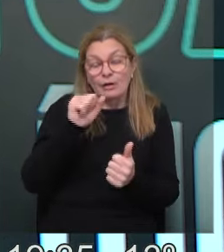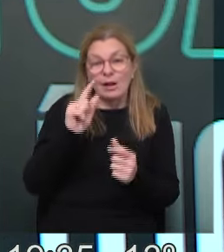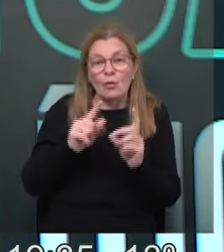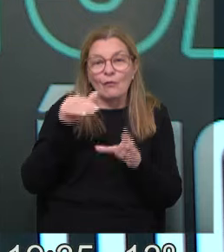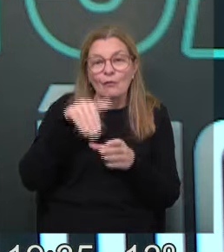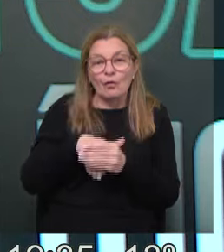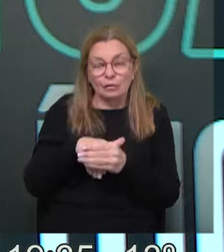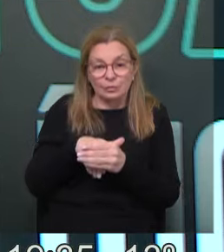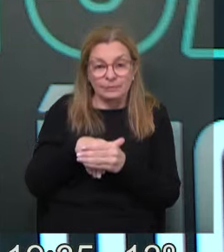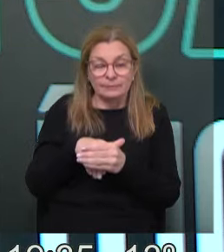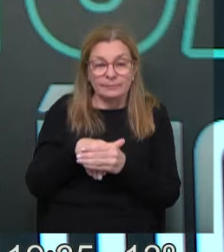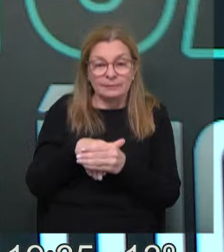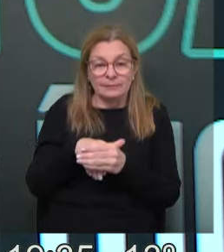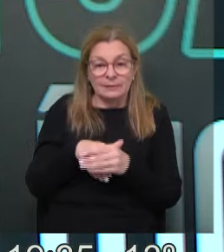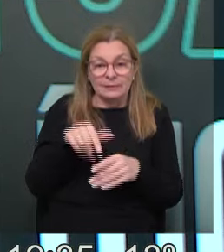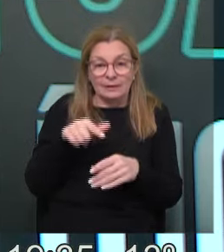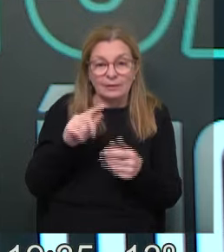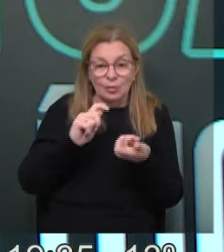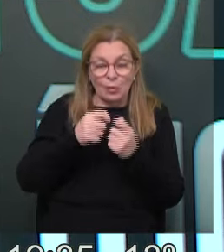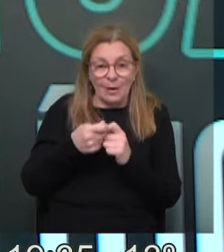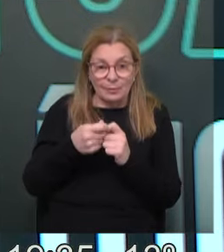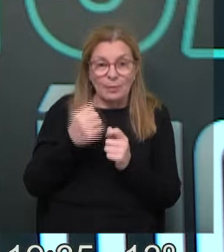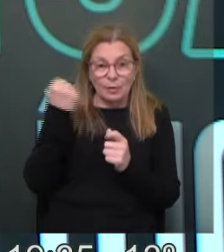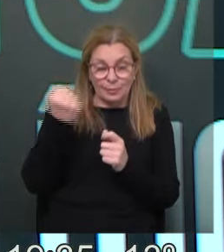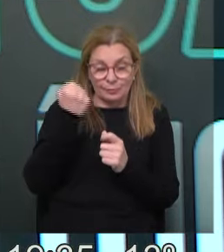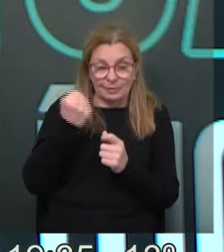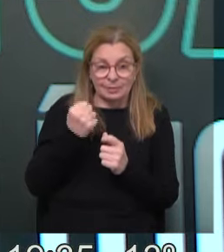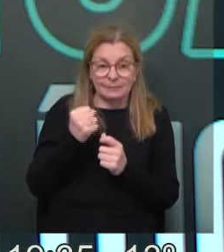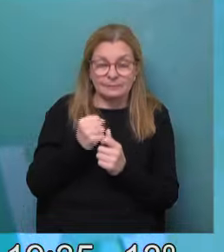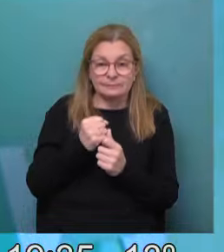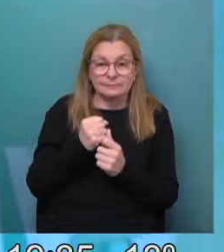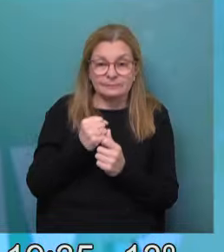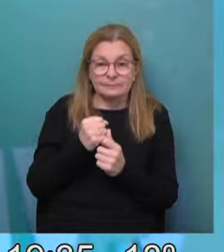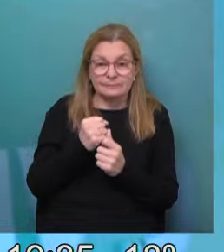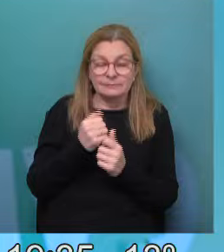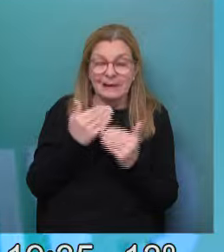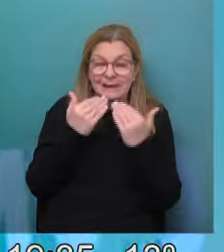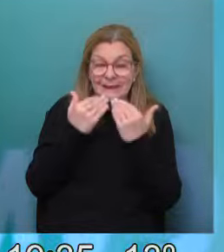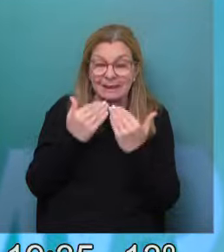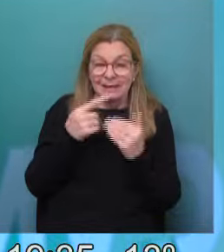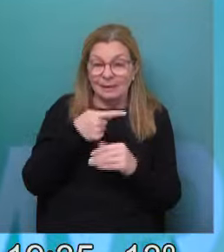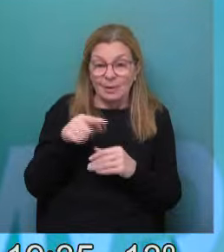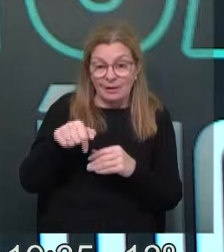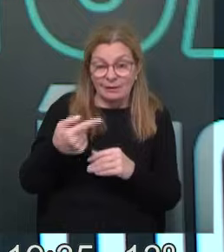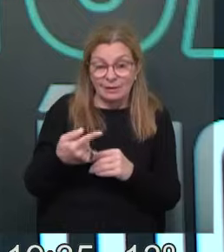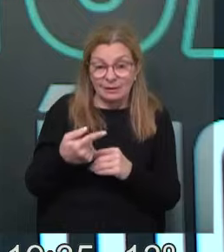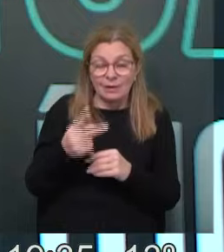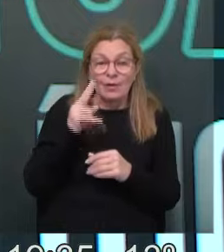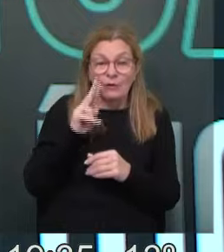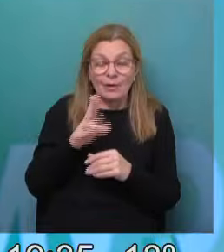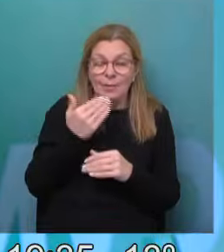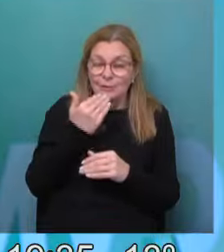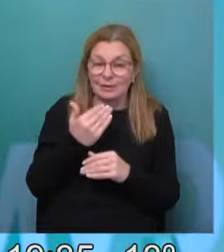encima de esas cuatro no Y eso es un cambio cualitativo muy importante bien clarísimo Gracias Eduardo y hasta la semana que viene nos vemos la semana que viene muchas